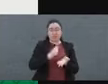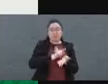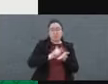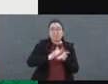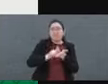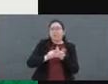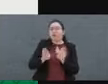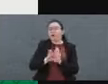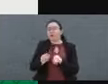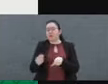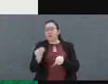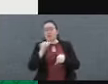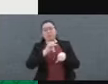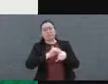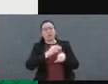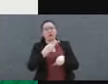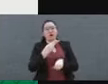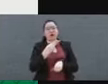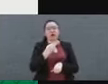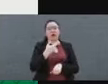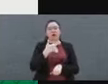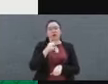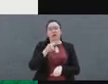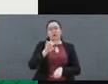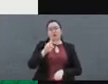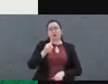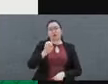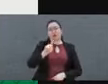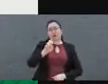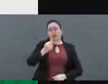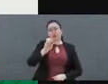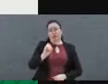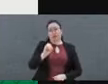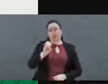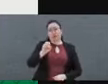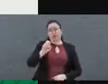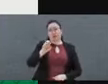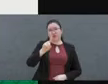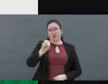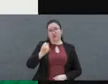hipoclorito de sodio al agua que sale ya de los filtros y que se